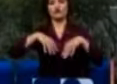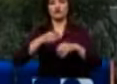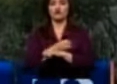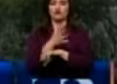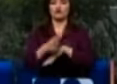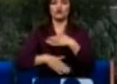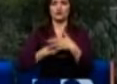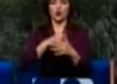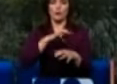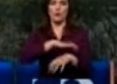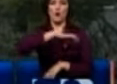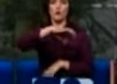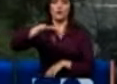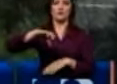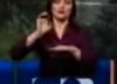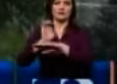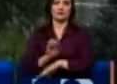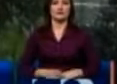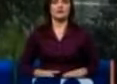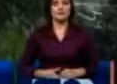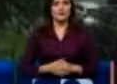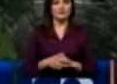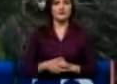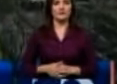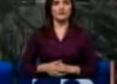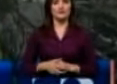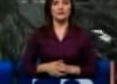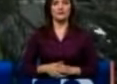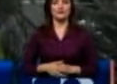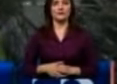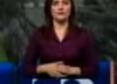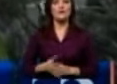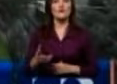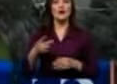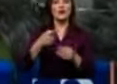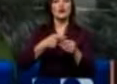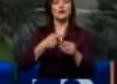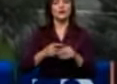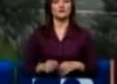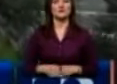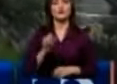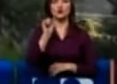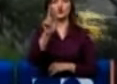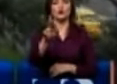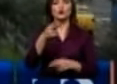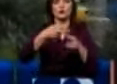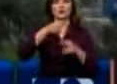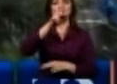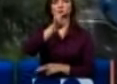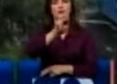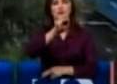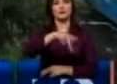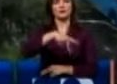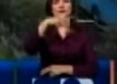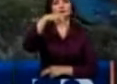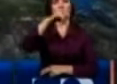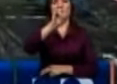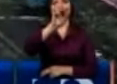para todas las provincias de este Ecuador. Volvemos a la capital, en el sector del Pintado. Al sur de Quito, también una ligera